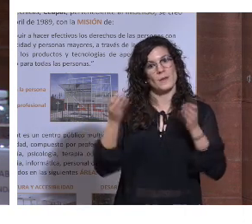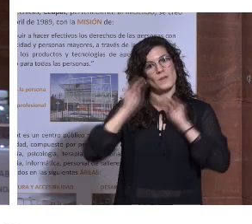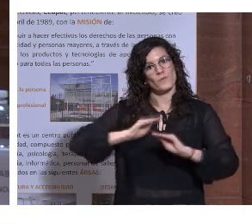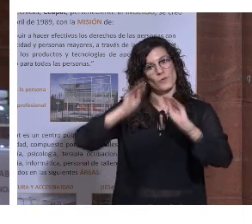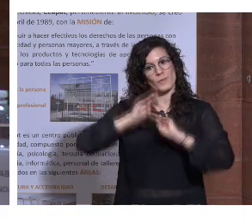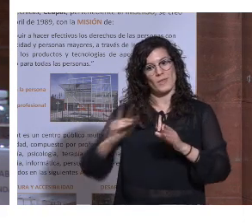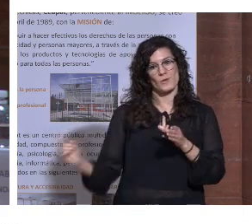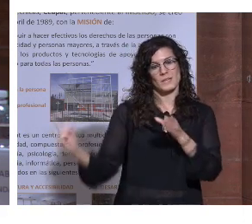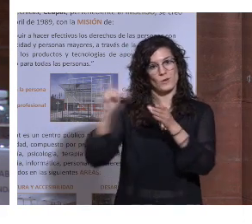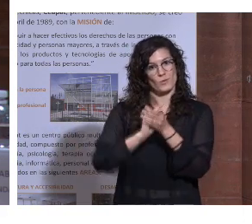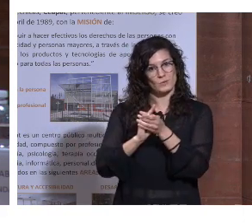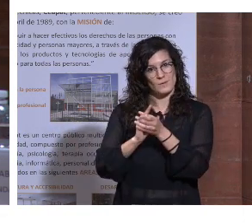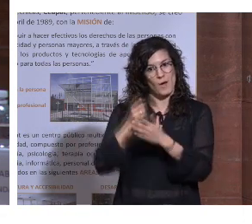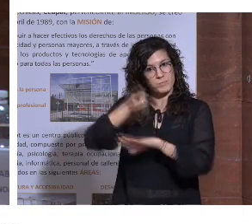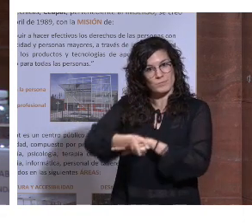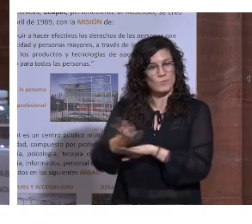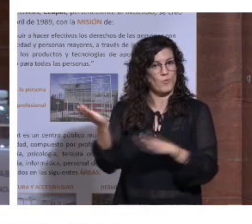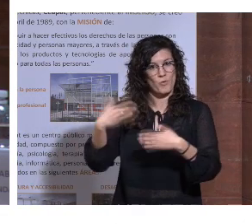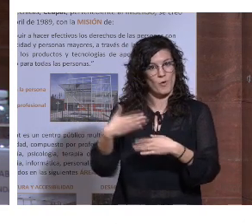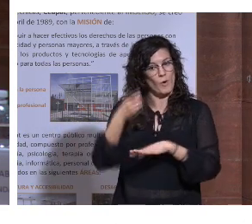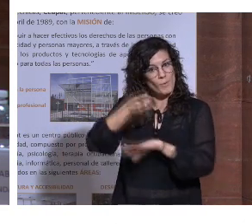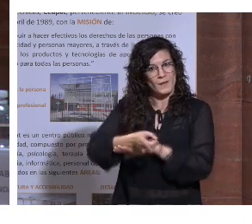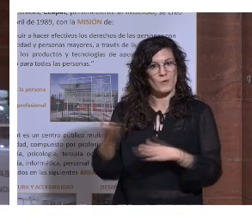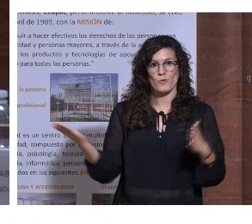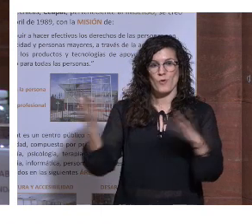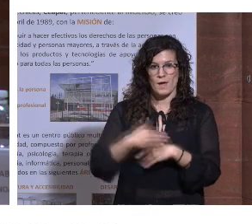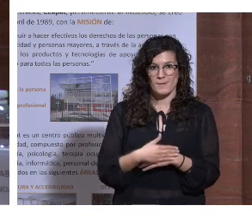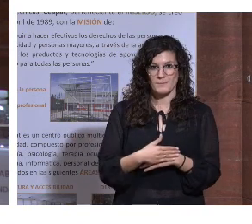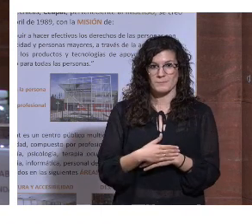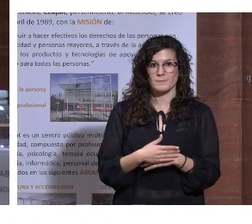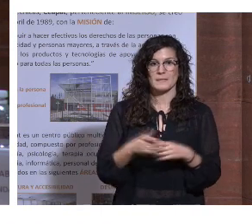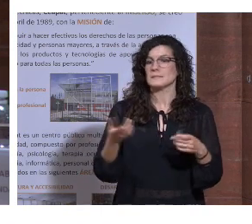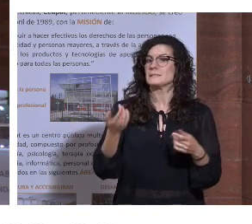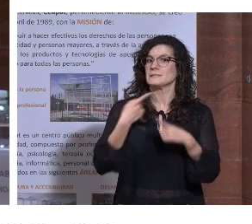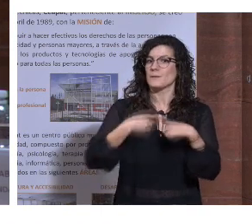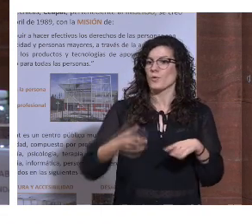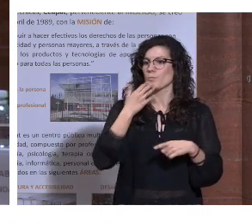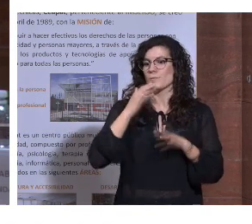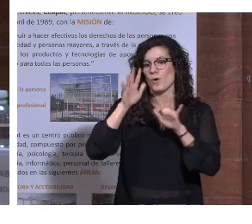educación inclusiva. No es obligatorio, como tampoco lo es que aprendan